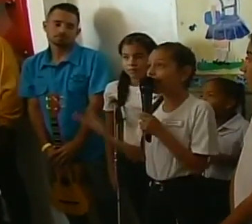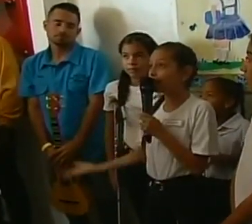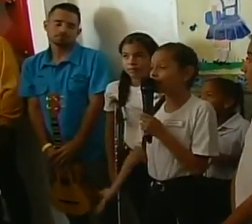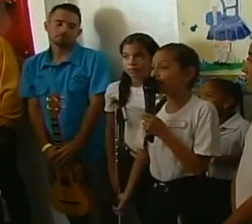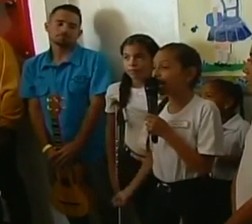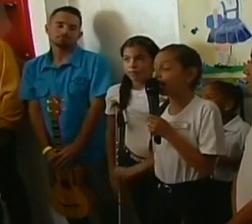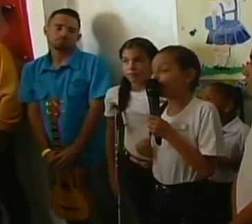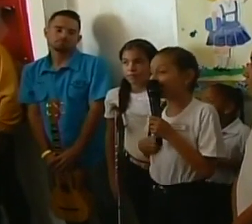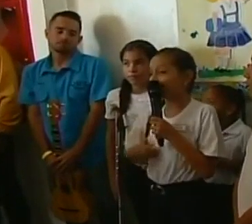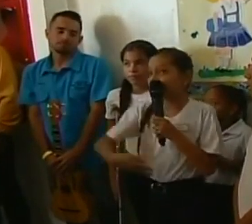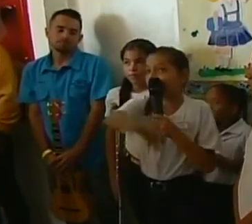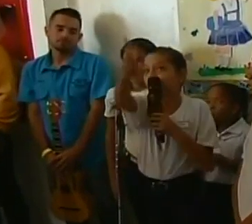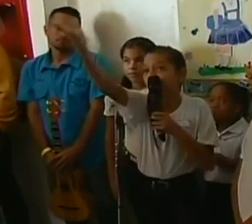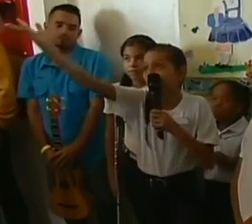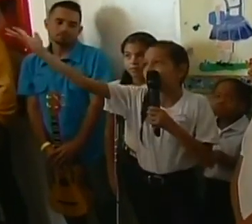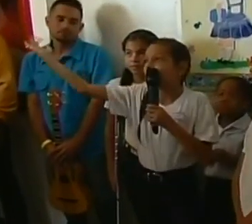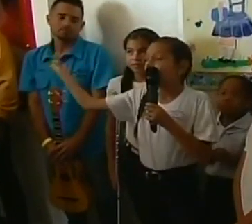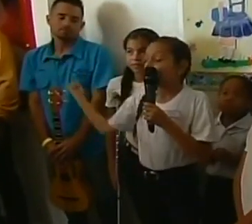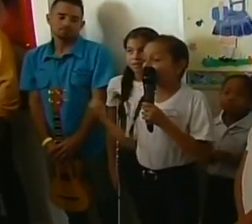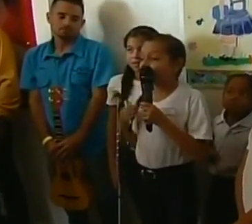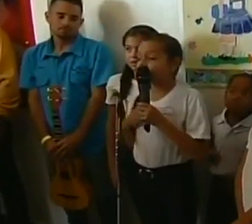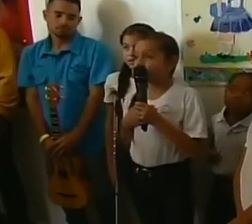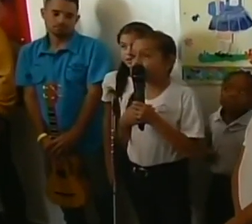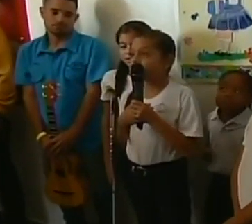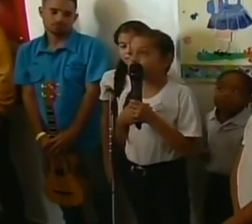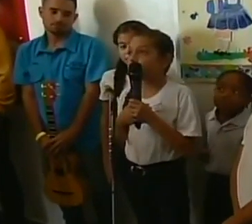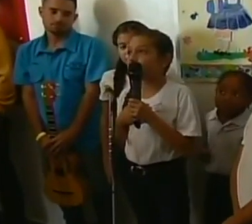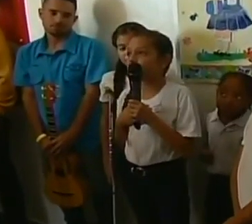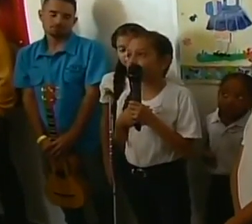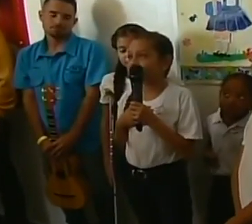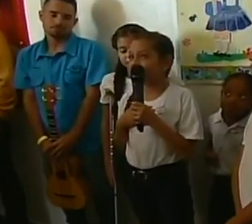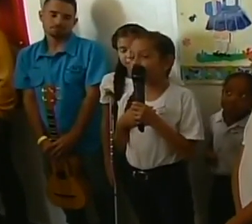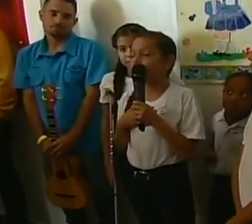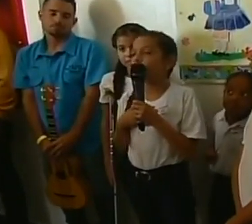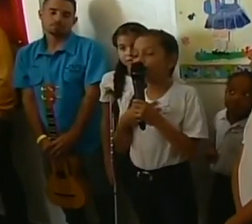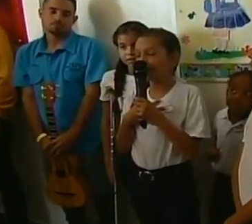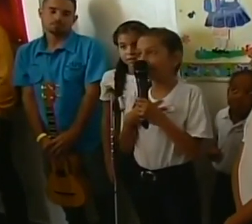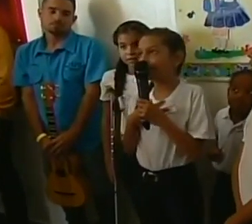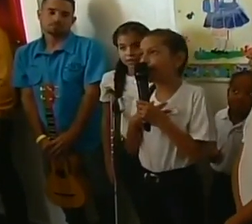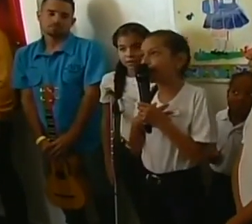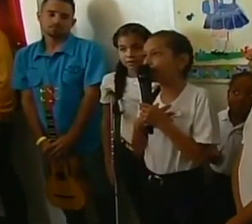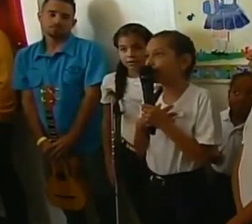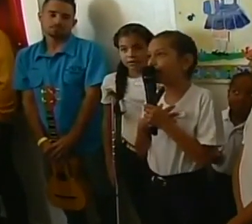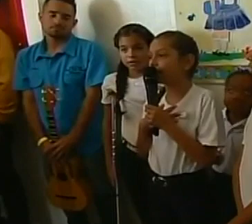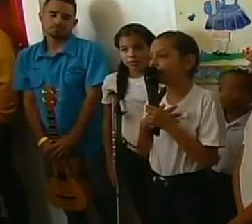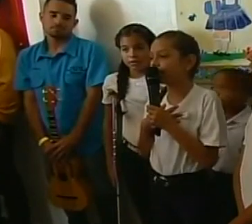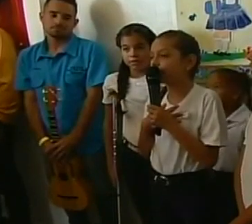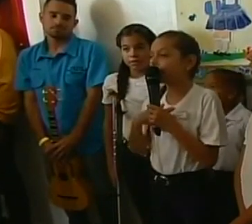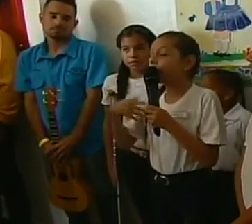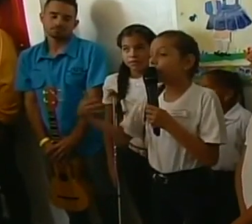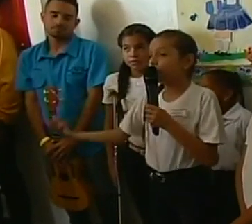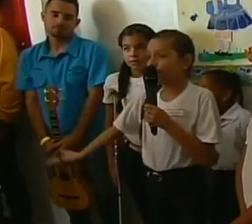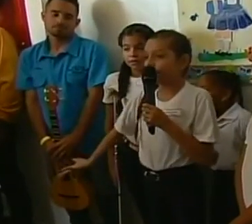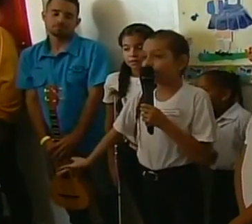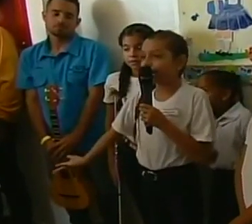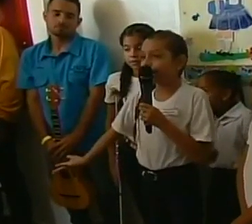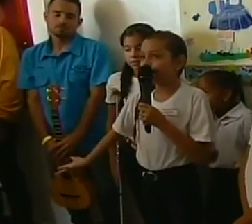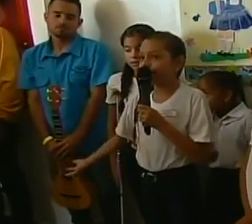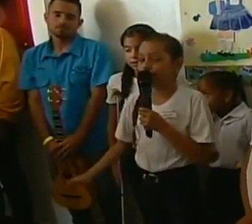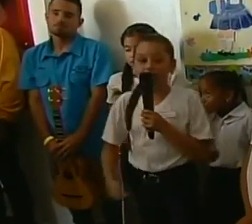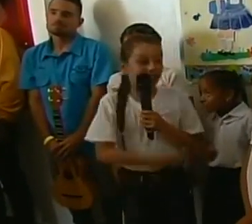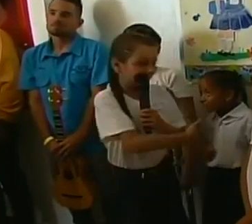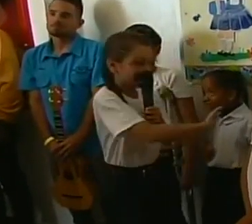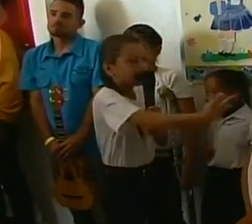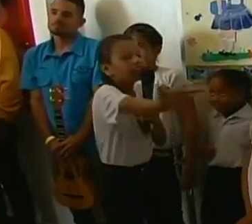que le damos a nuestra institución. Fue bisabuelo del comandante eterno, a quien llevamos en el corazón, cumpliendo esta